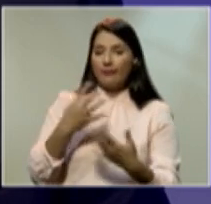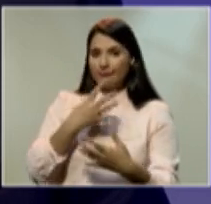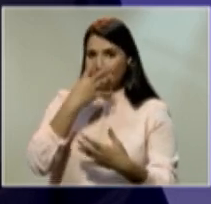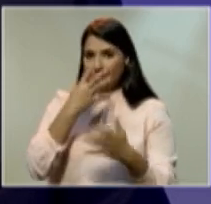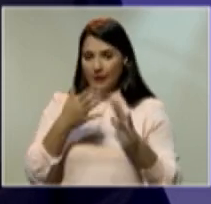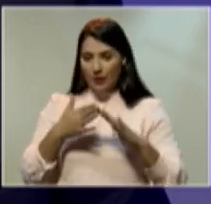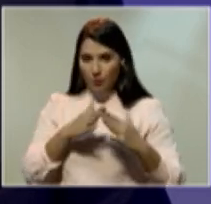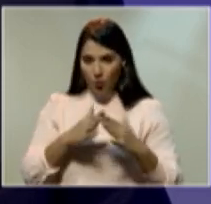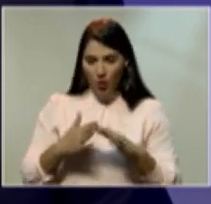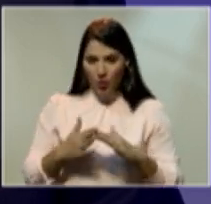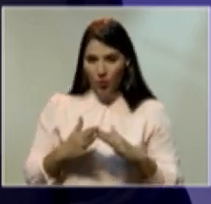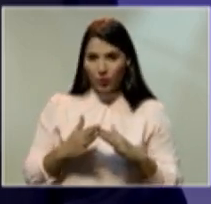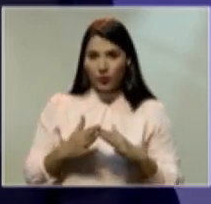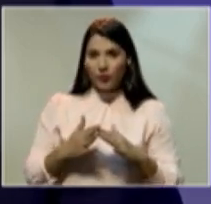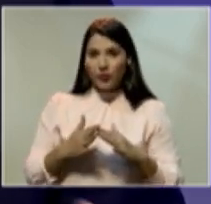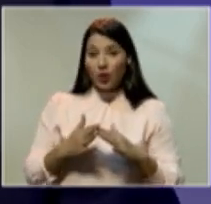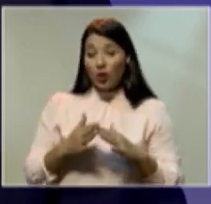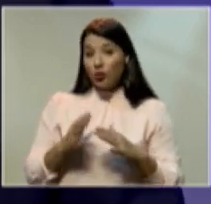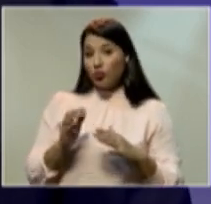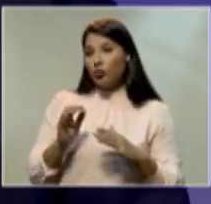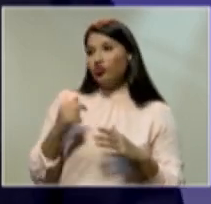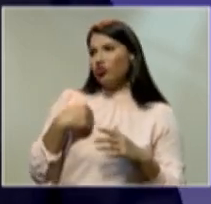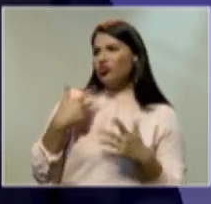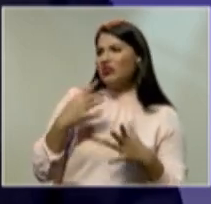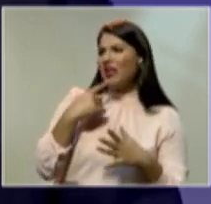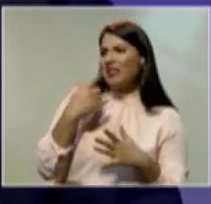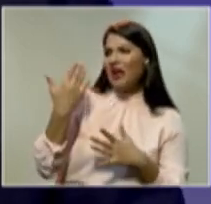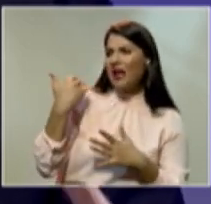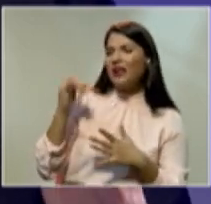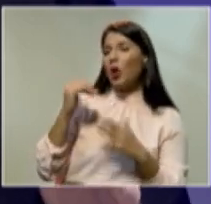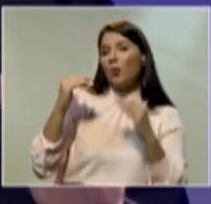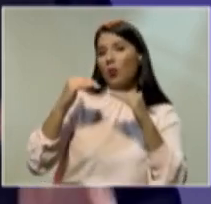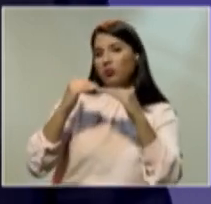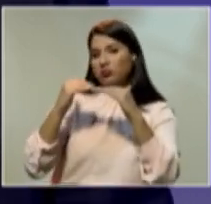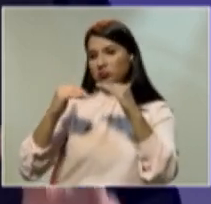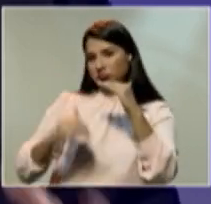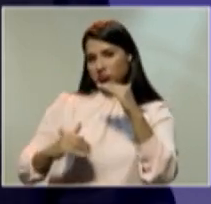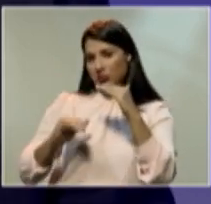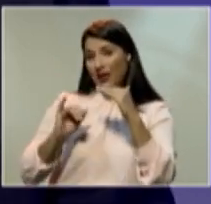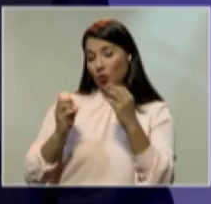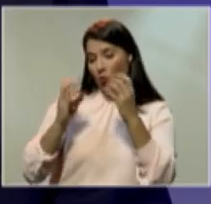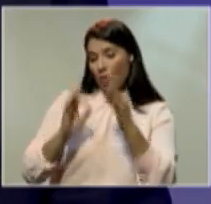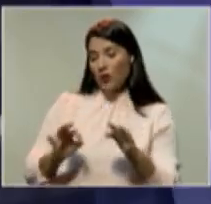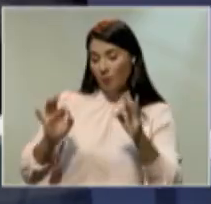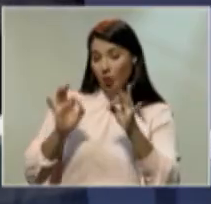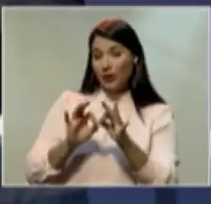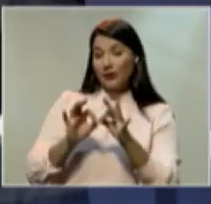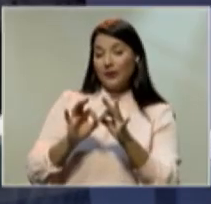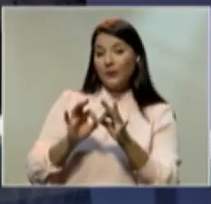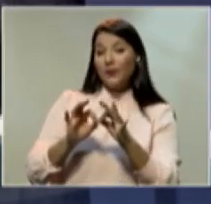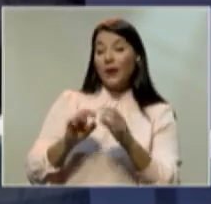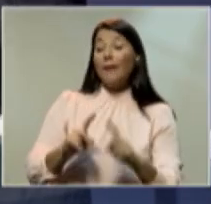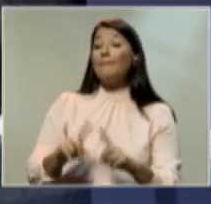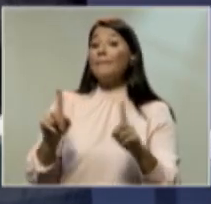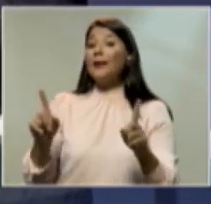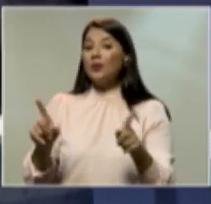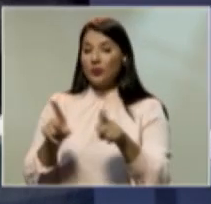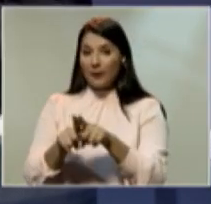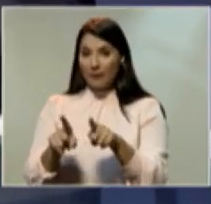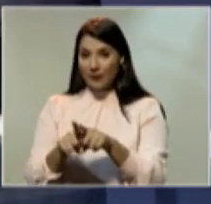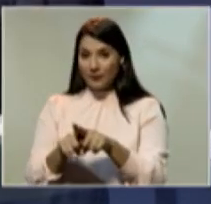de ese cabreo y de ese enojo, que ahora mencionaba algunas, como el tema de la desigualdad, que eso es importante y es sustantivo, pero